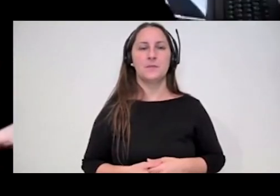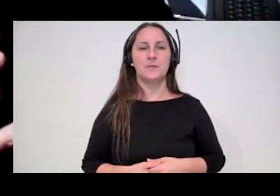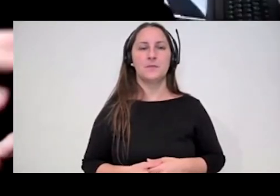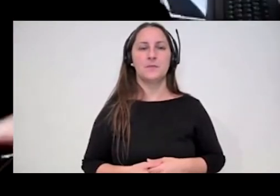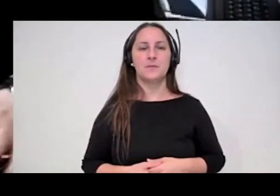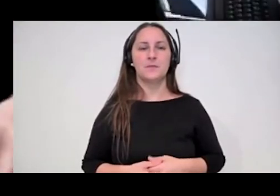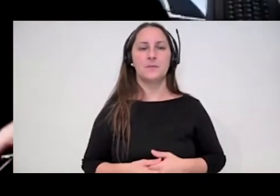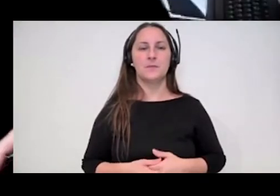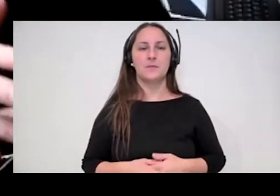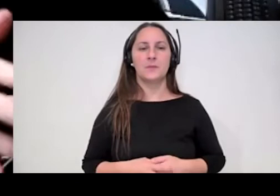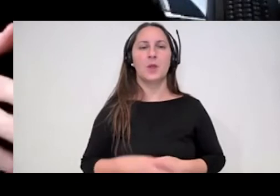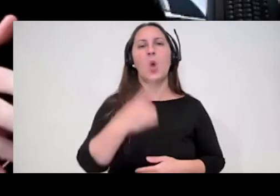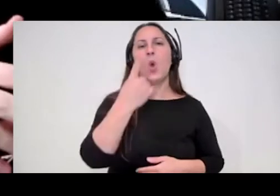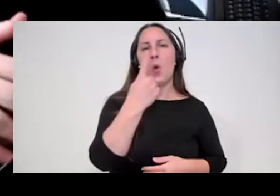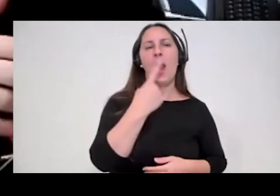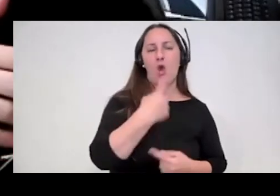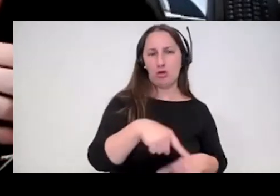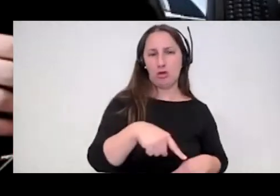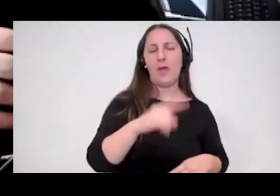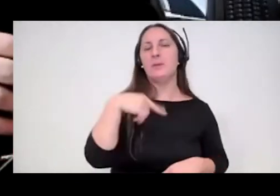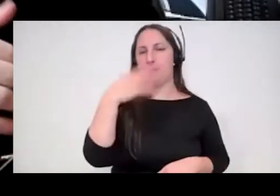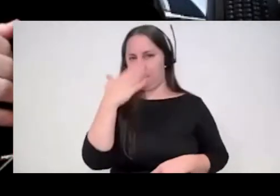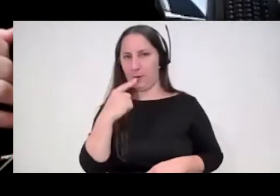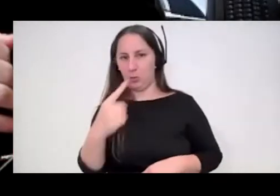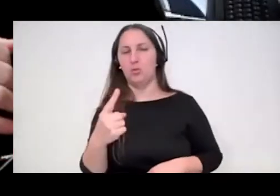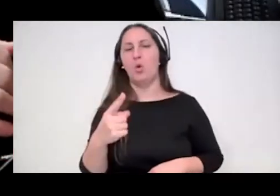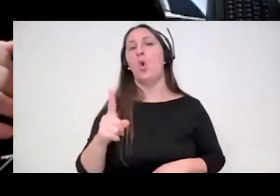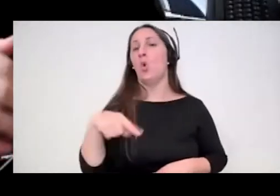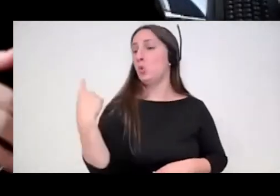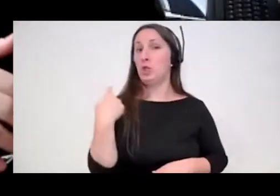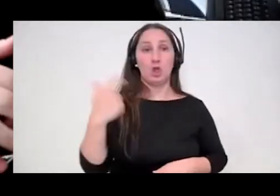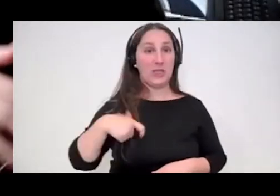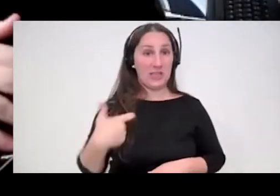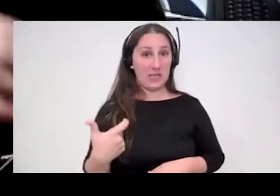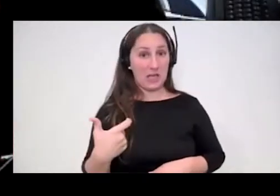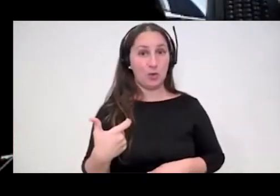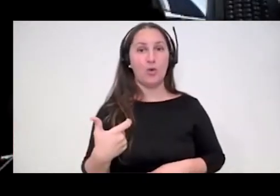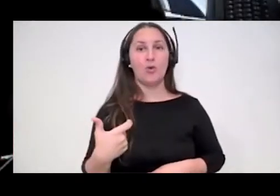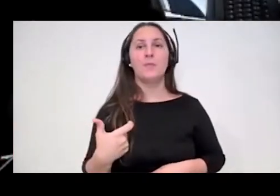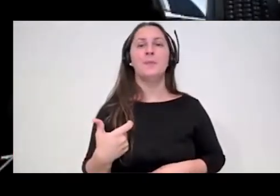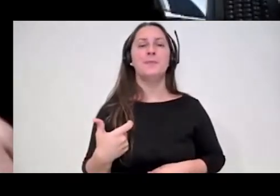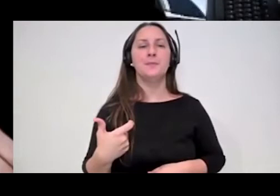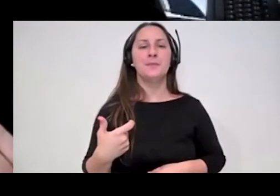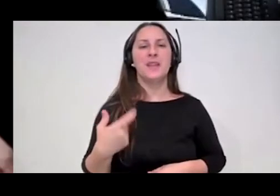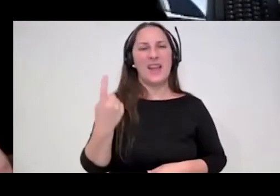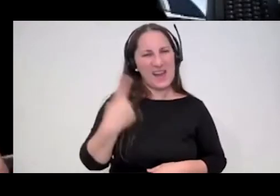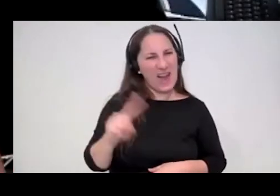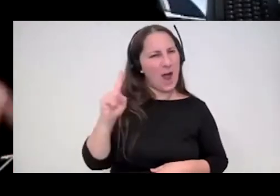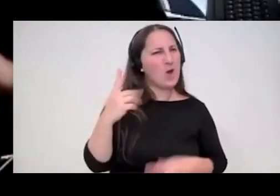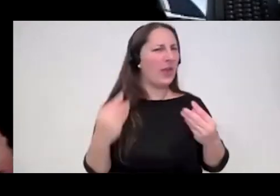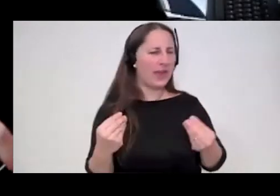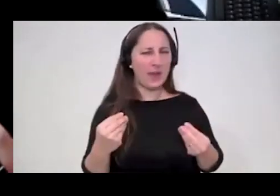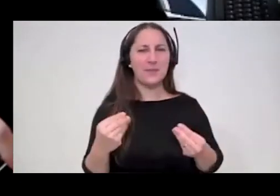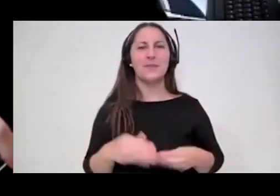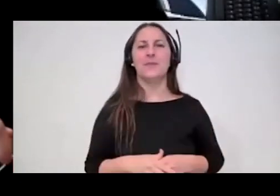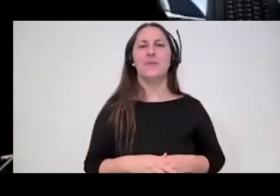una afirmación y otra una pregunta. La primera, nuestro sindicato es raro también en este sentido que es a